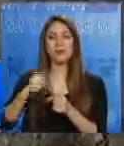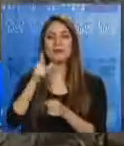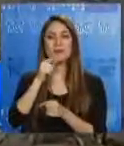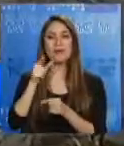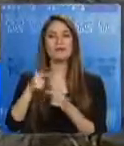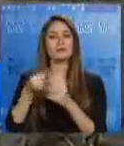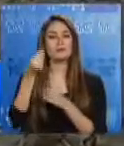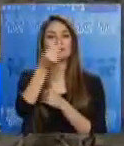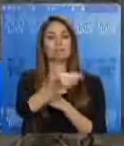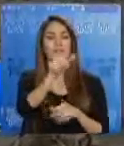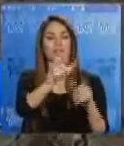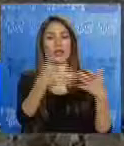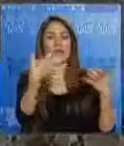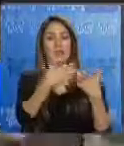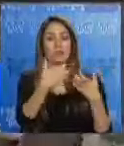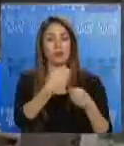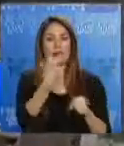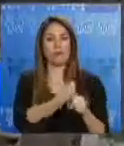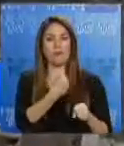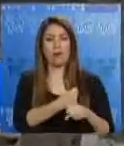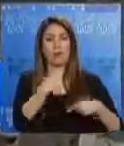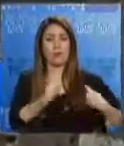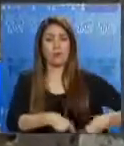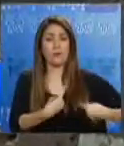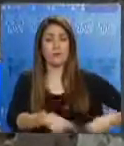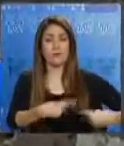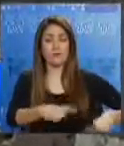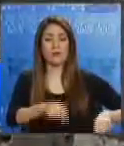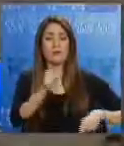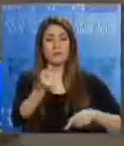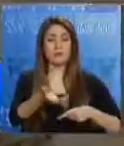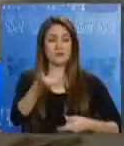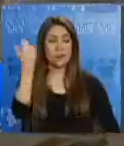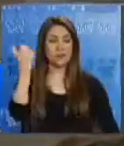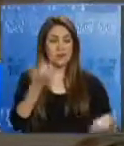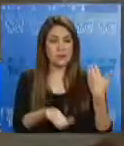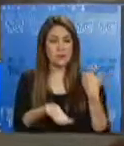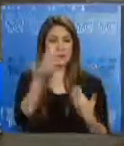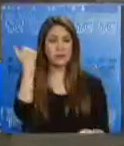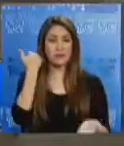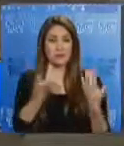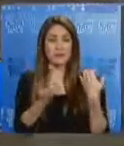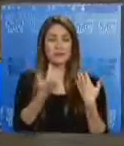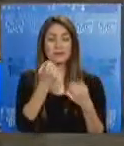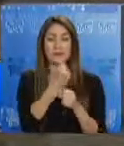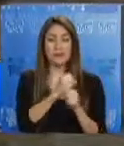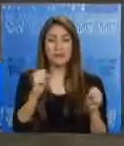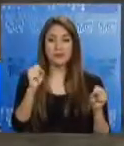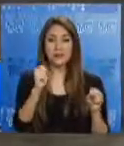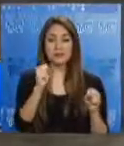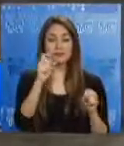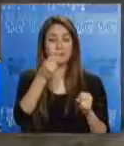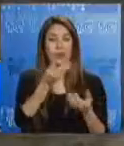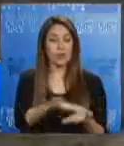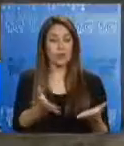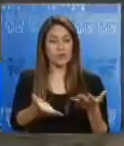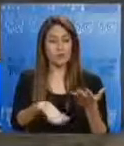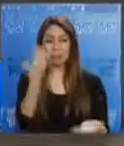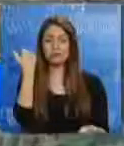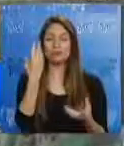los rescatistas que trabajan día a día en las labores de recuperación de cuerpos, salvamento de víctimas, remoción de escombros,